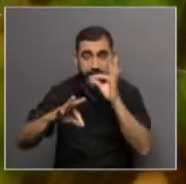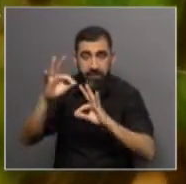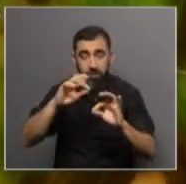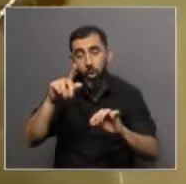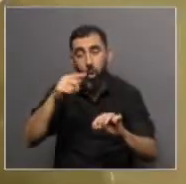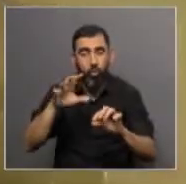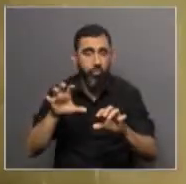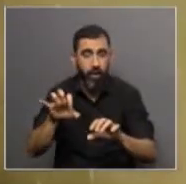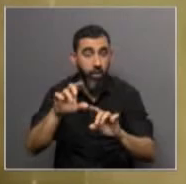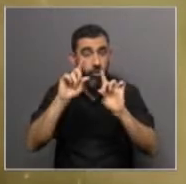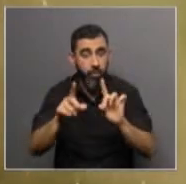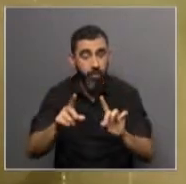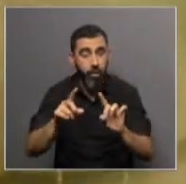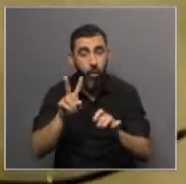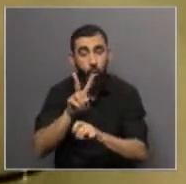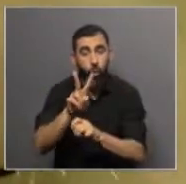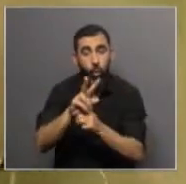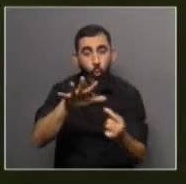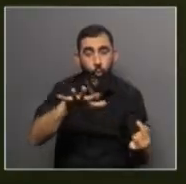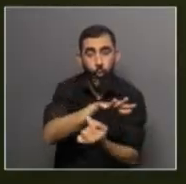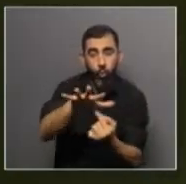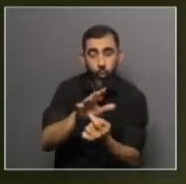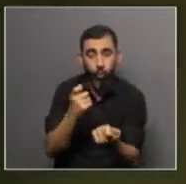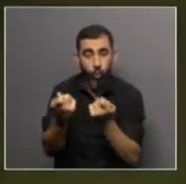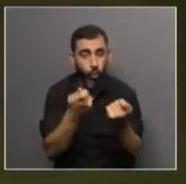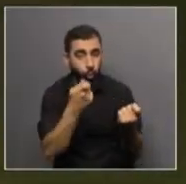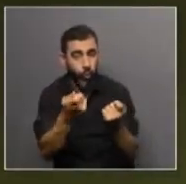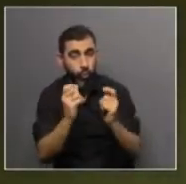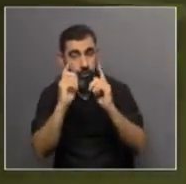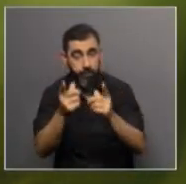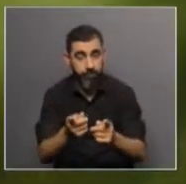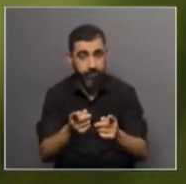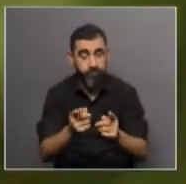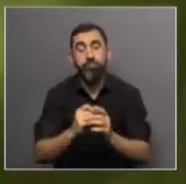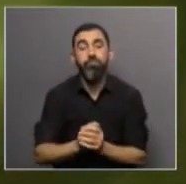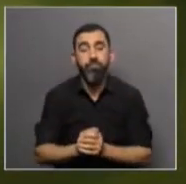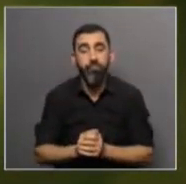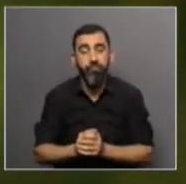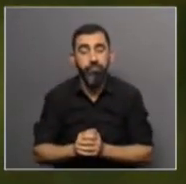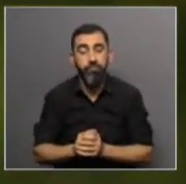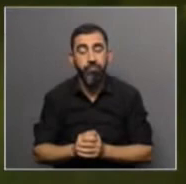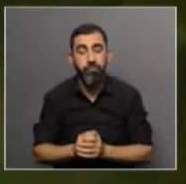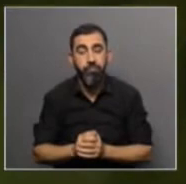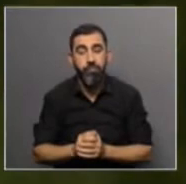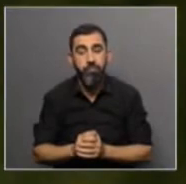otros arácnidos y mantienen el control biológico, son como controladores biológicos dentro de esos otros